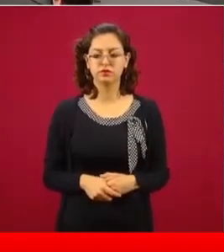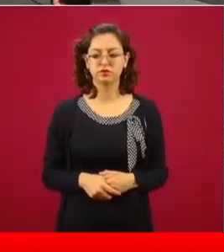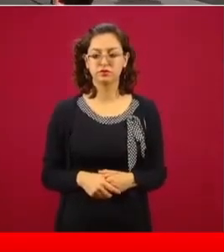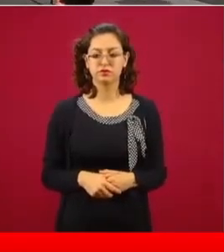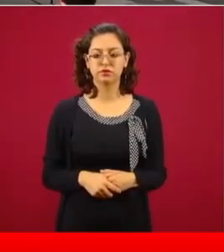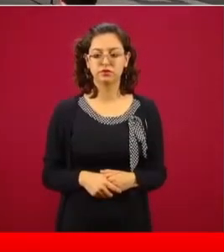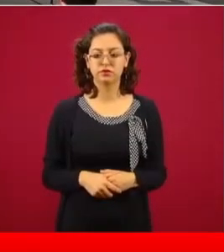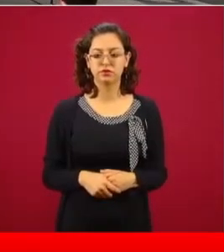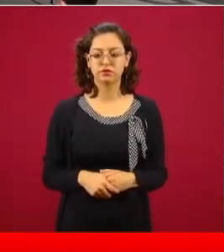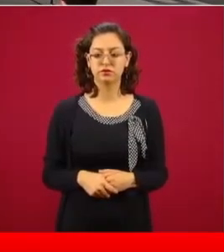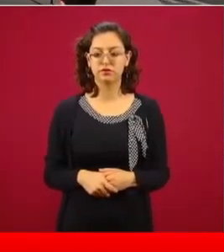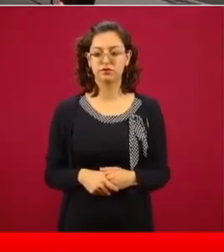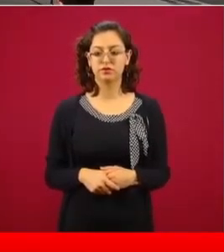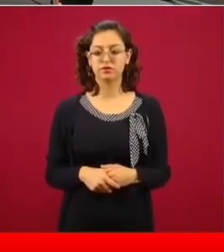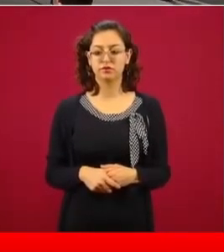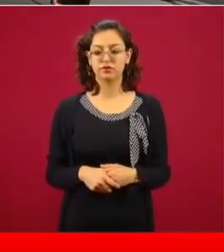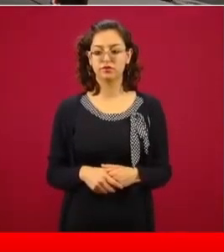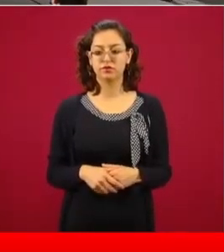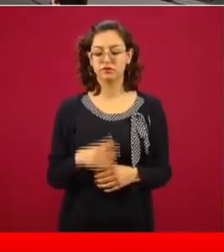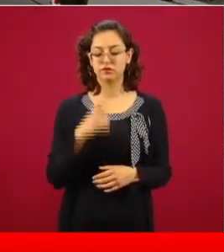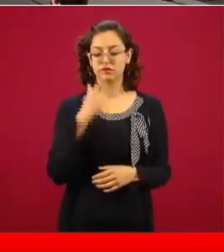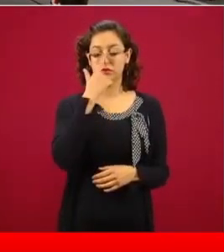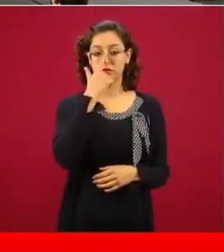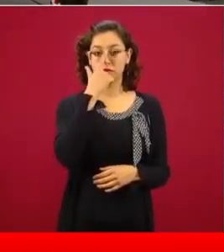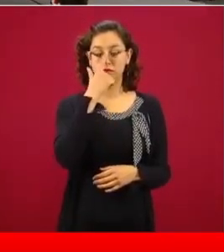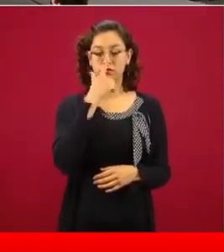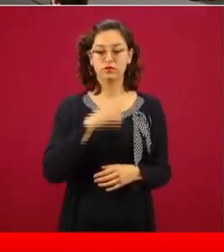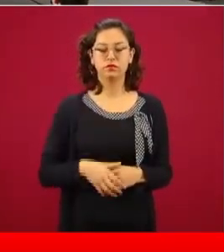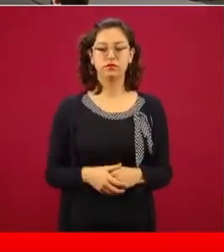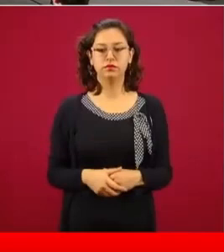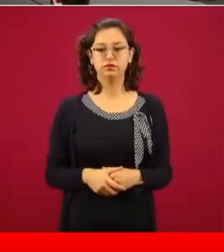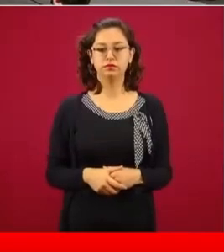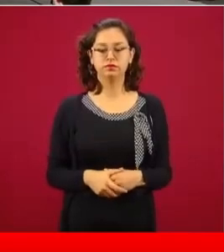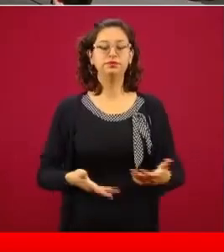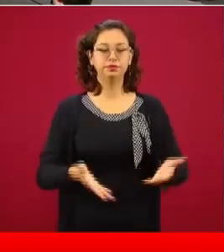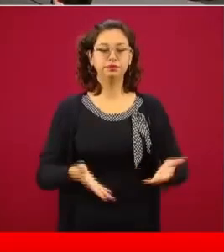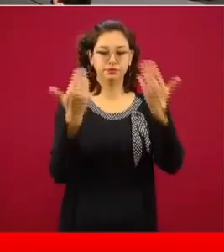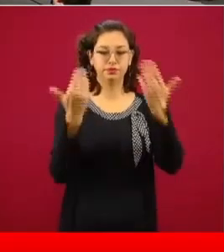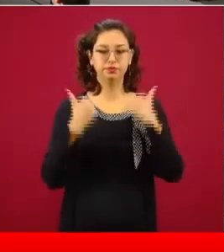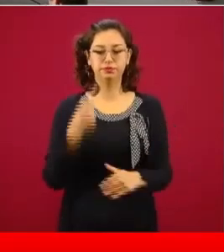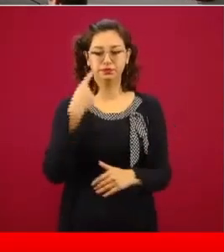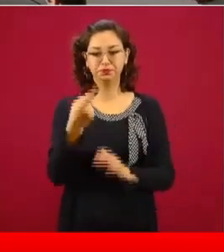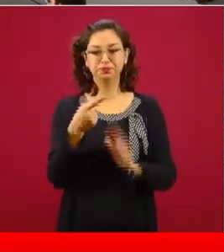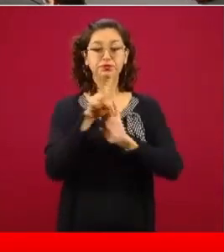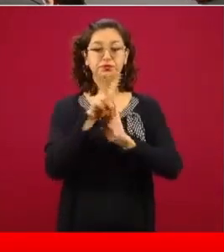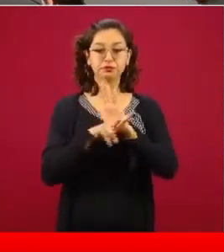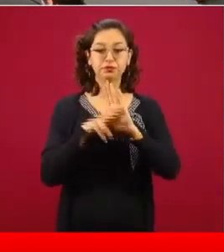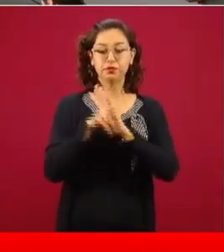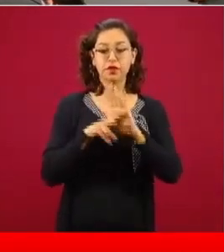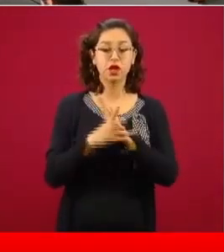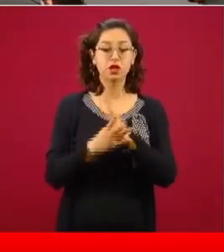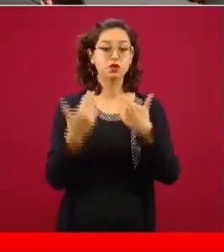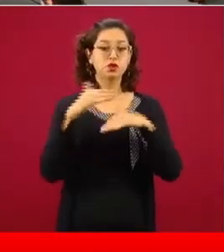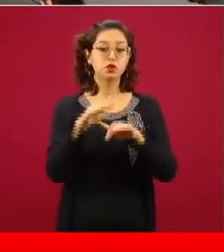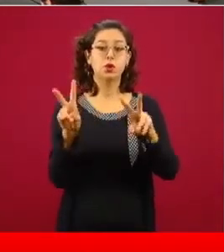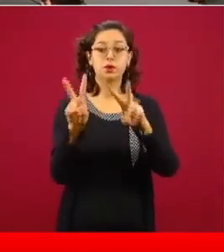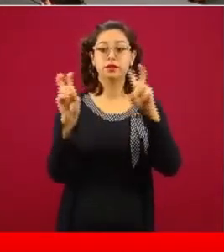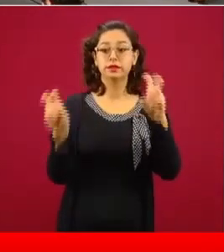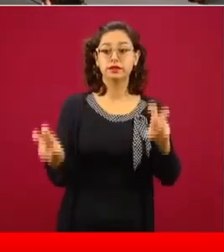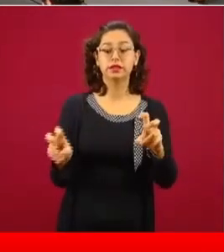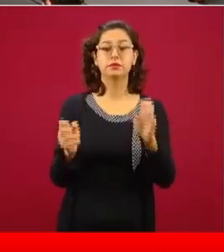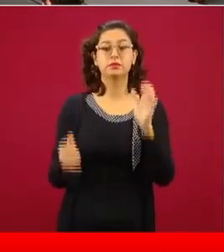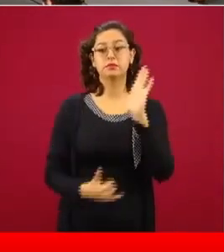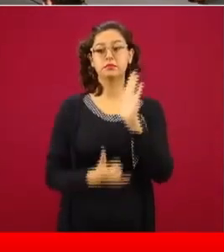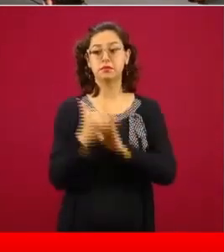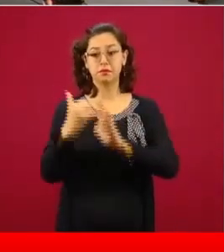Bueno, vamos a los videos sobre el